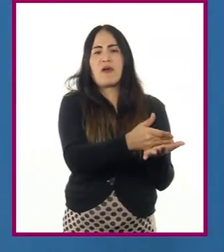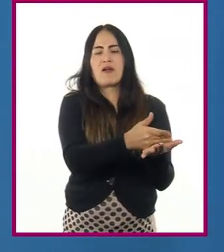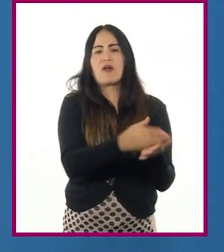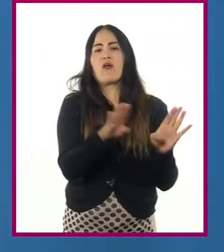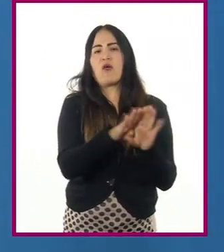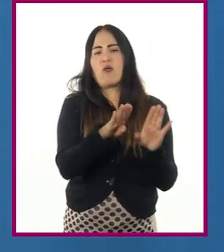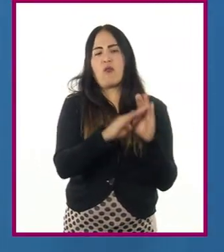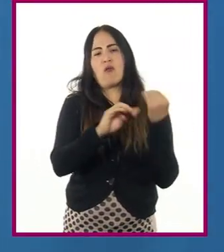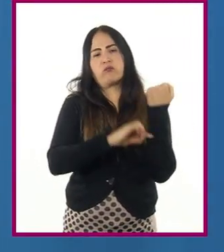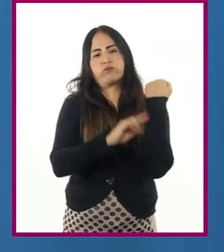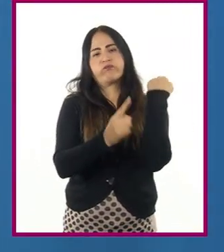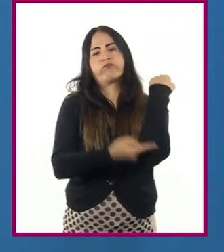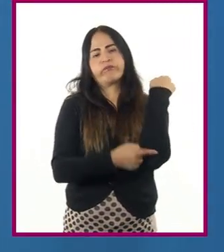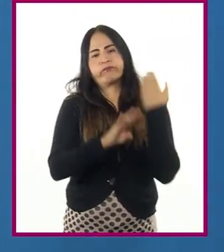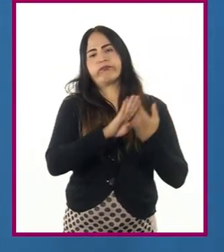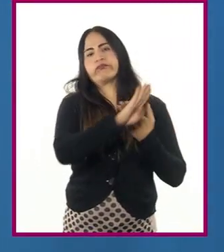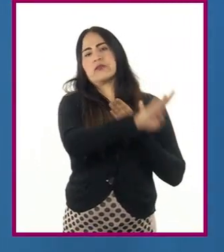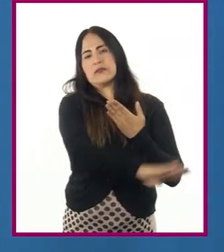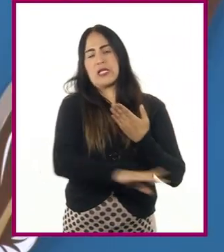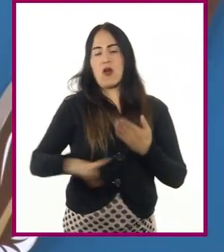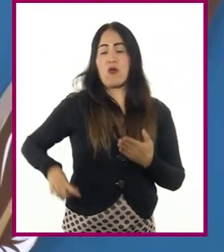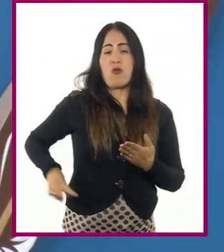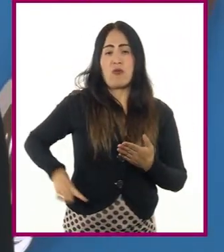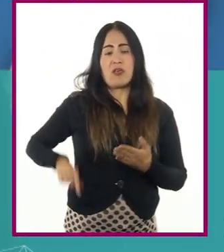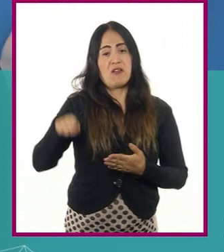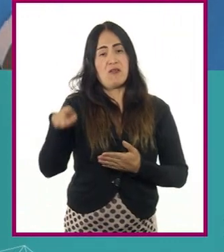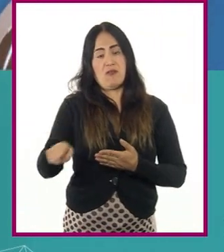El gobierno debía tomar cartas en el asunto.